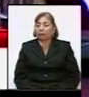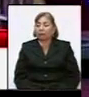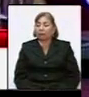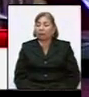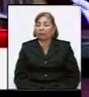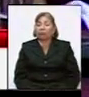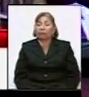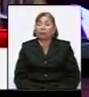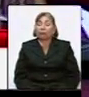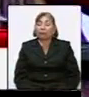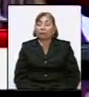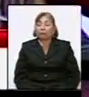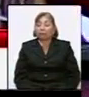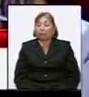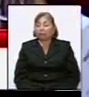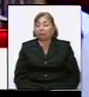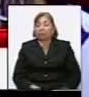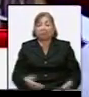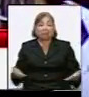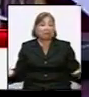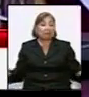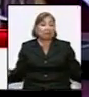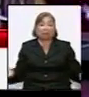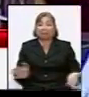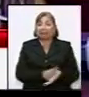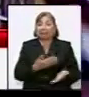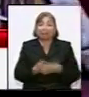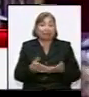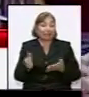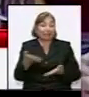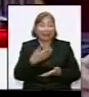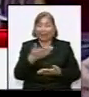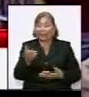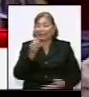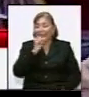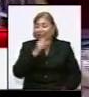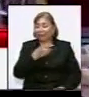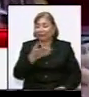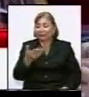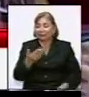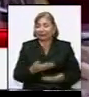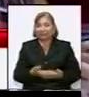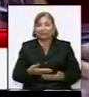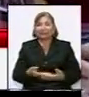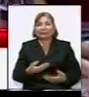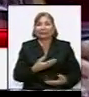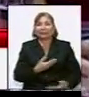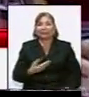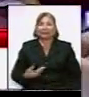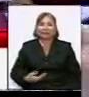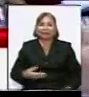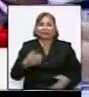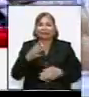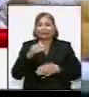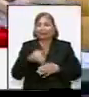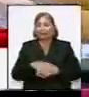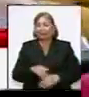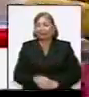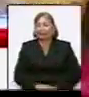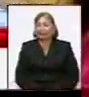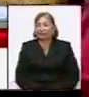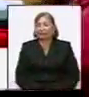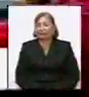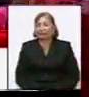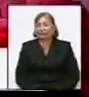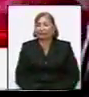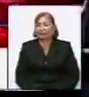bueno volviendo más intervención no habían intervención a los señores congresistas pasamos algunos congresistas